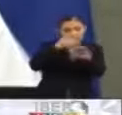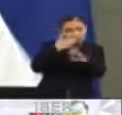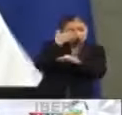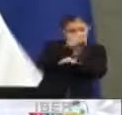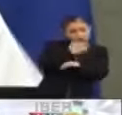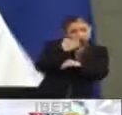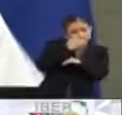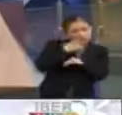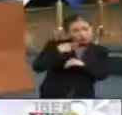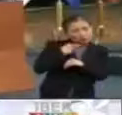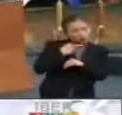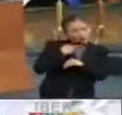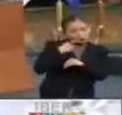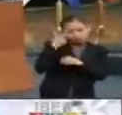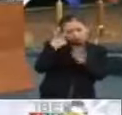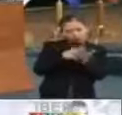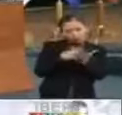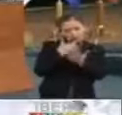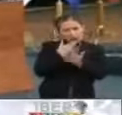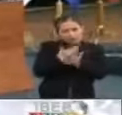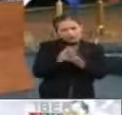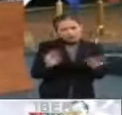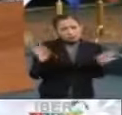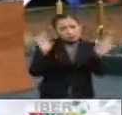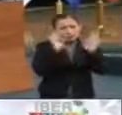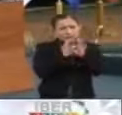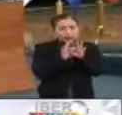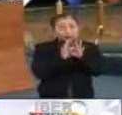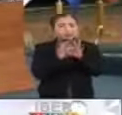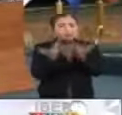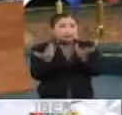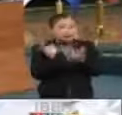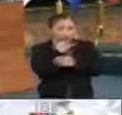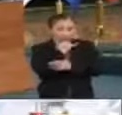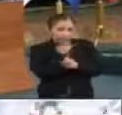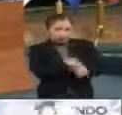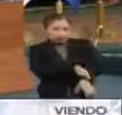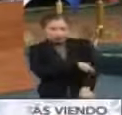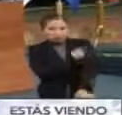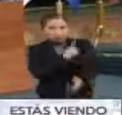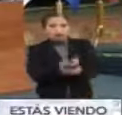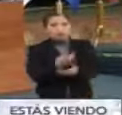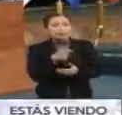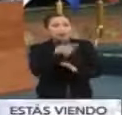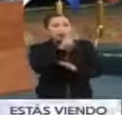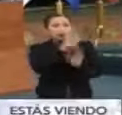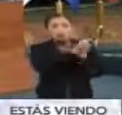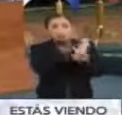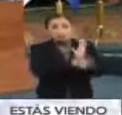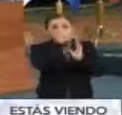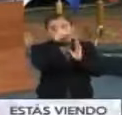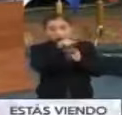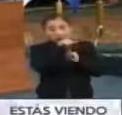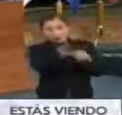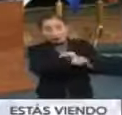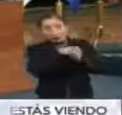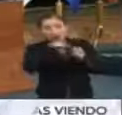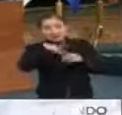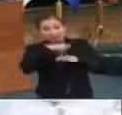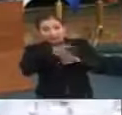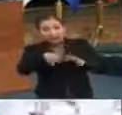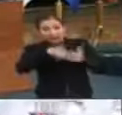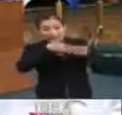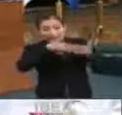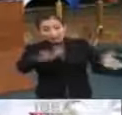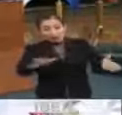criterio geopolítico, que me parece bien importante, y disculpen si me extiendo un poco, pero por ejemplo México va a abrir o ya